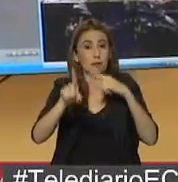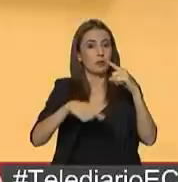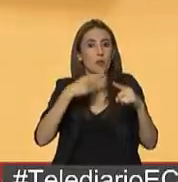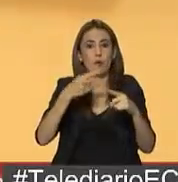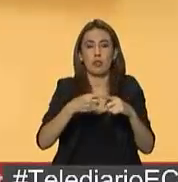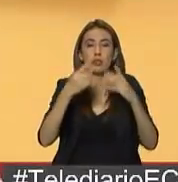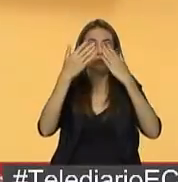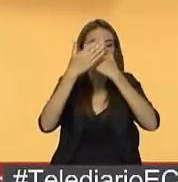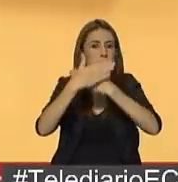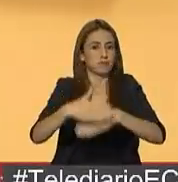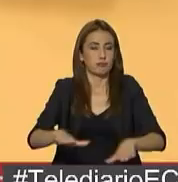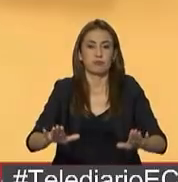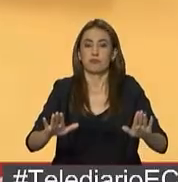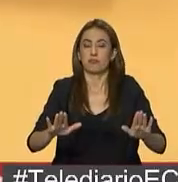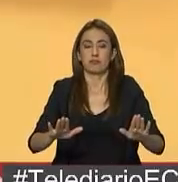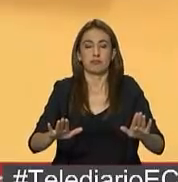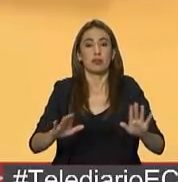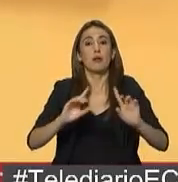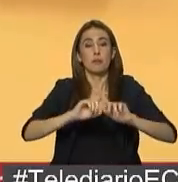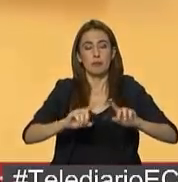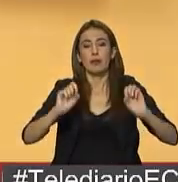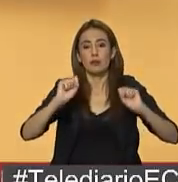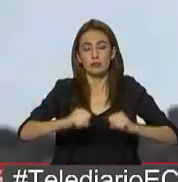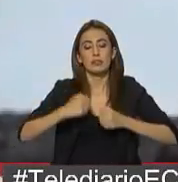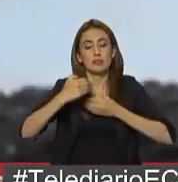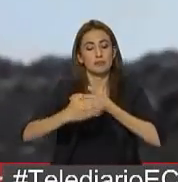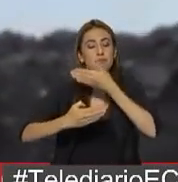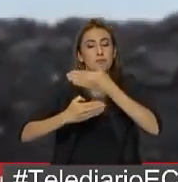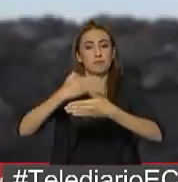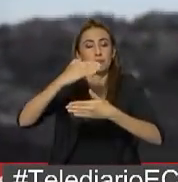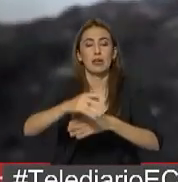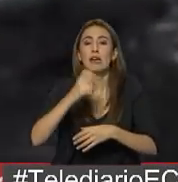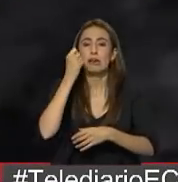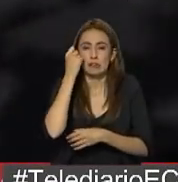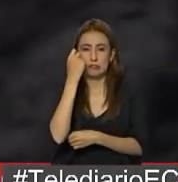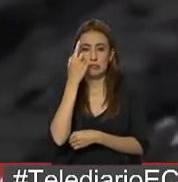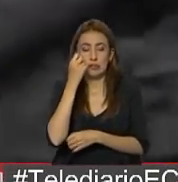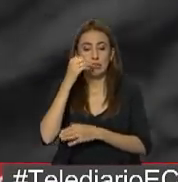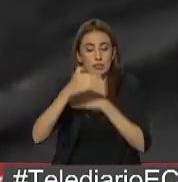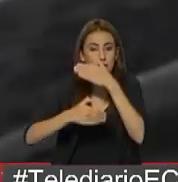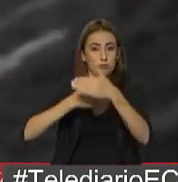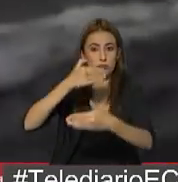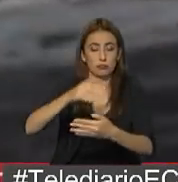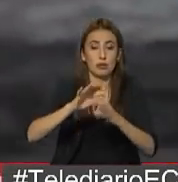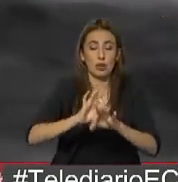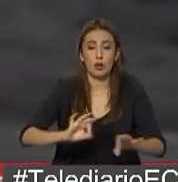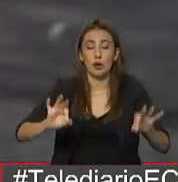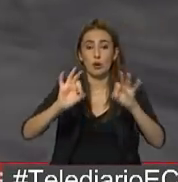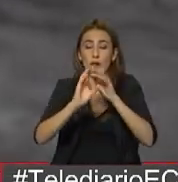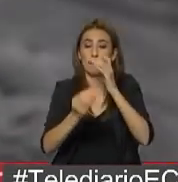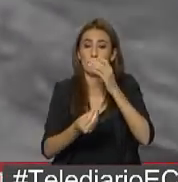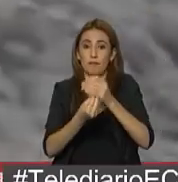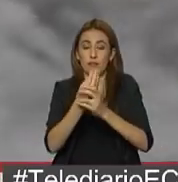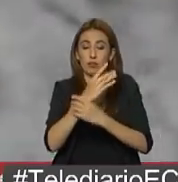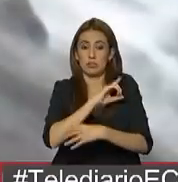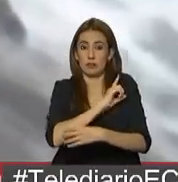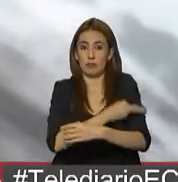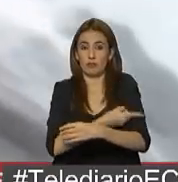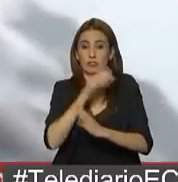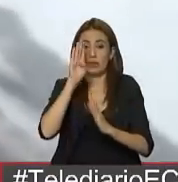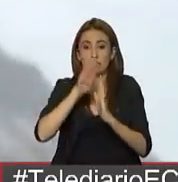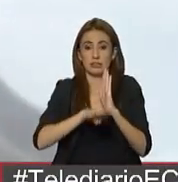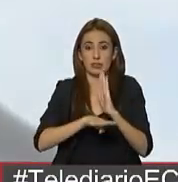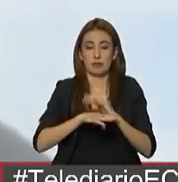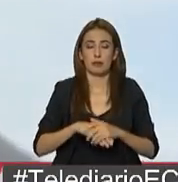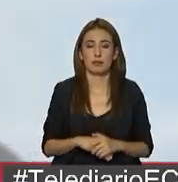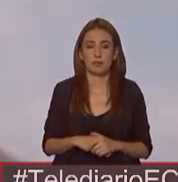terminará, pero sí entienden por su comportamiento que mientras sea continuo, no tendrá una gran fuerza eruptiva. María Elena Vaca,